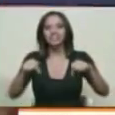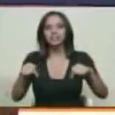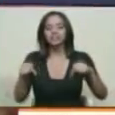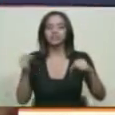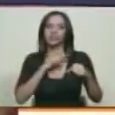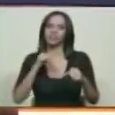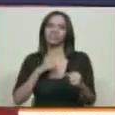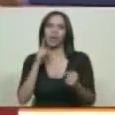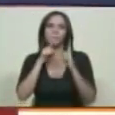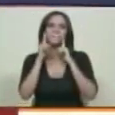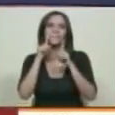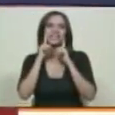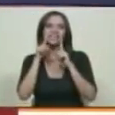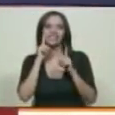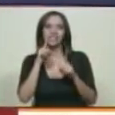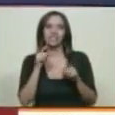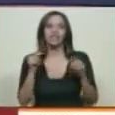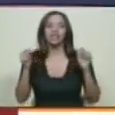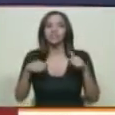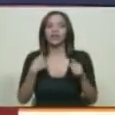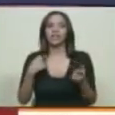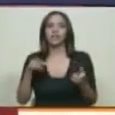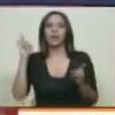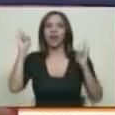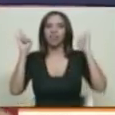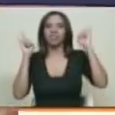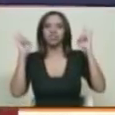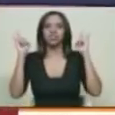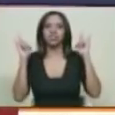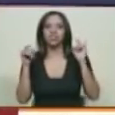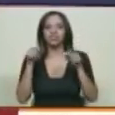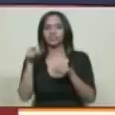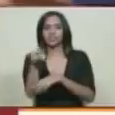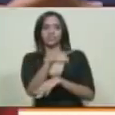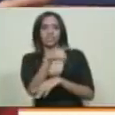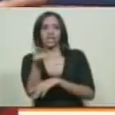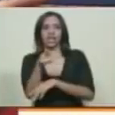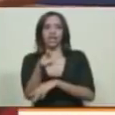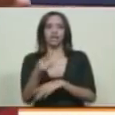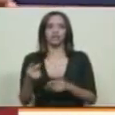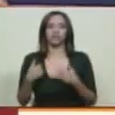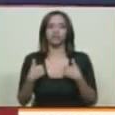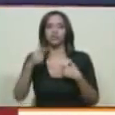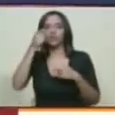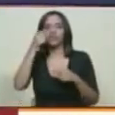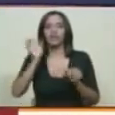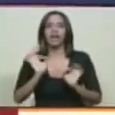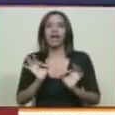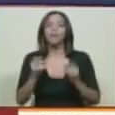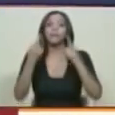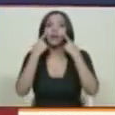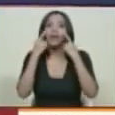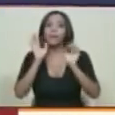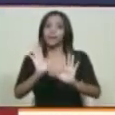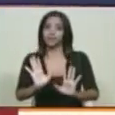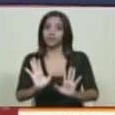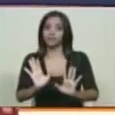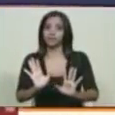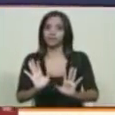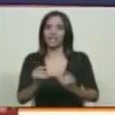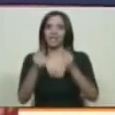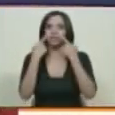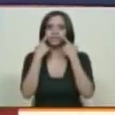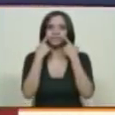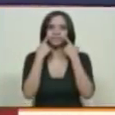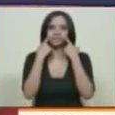caigamos a coba. Yo no estoy aquí para satanizar ni señalar a nadie, porque yo no soy el juez ni la fiscalía. Pero, epa, ya va. Es muy claro y